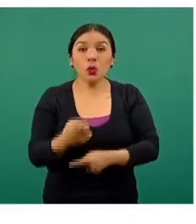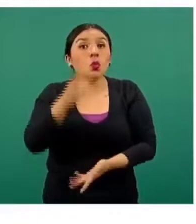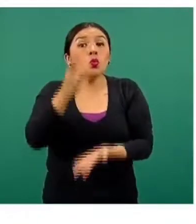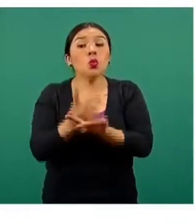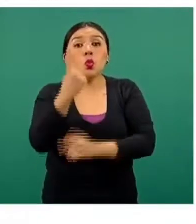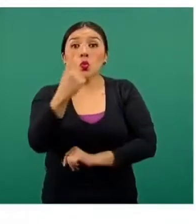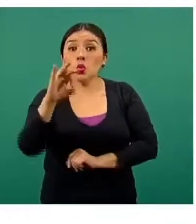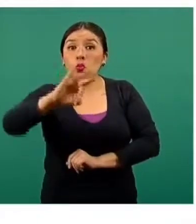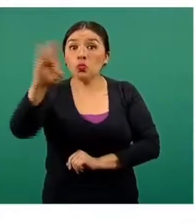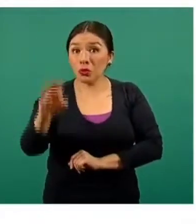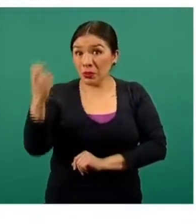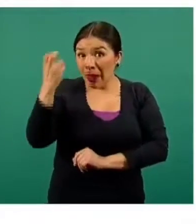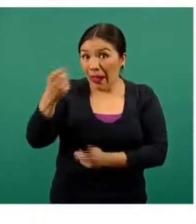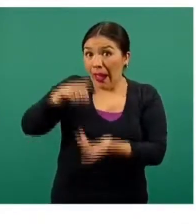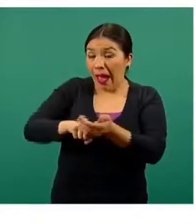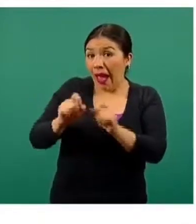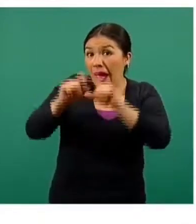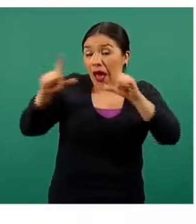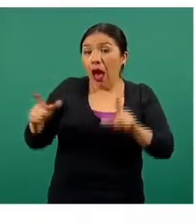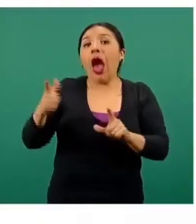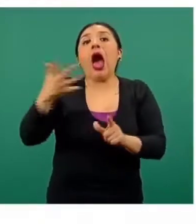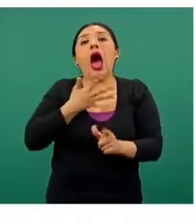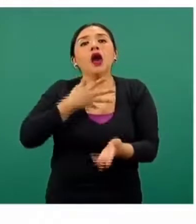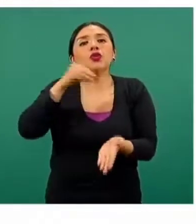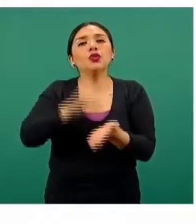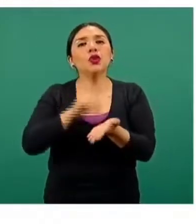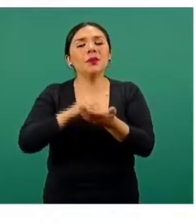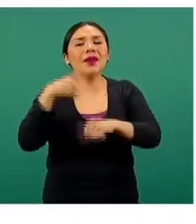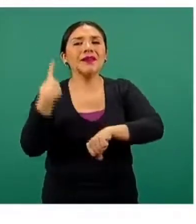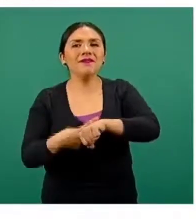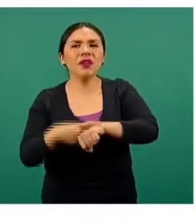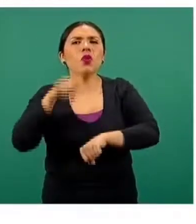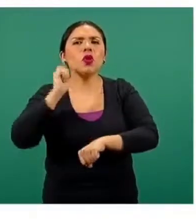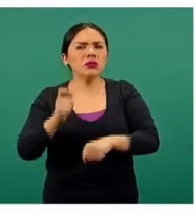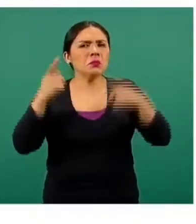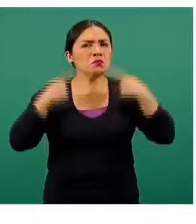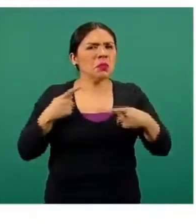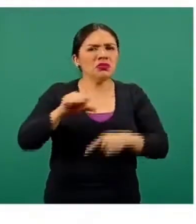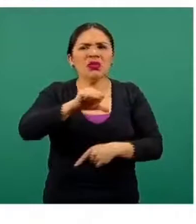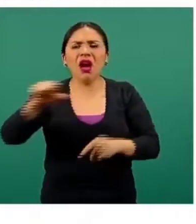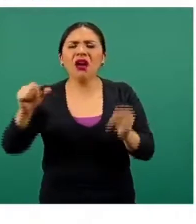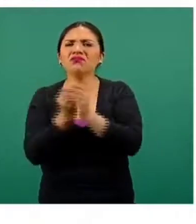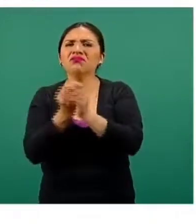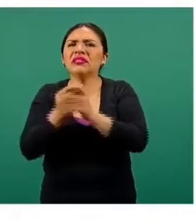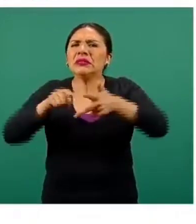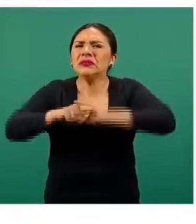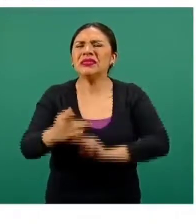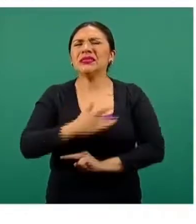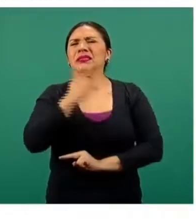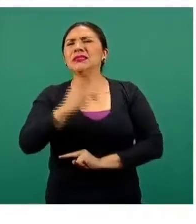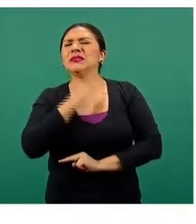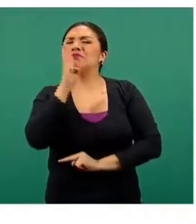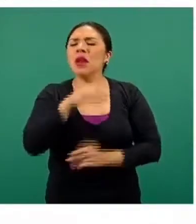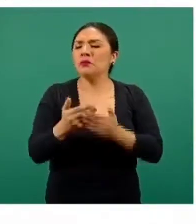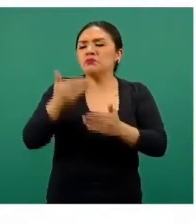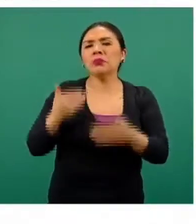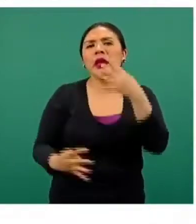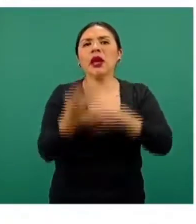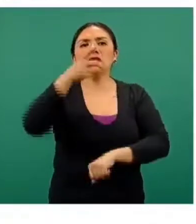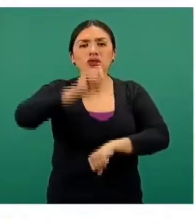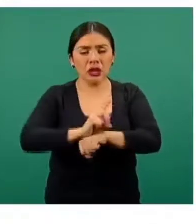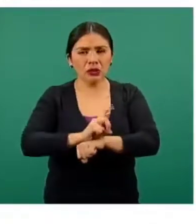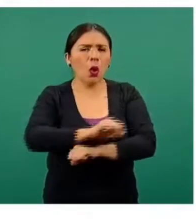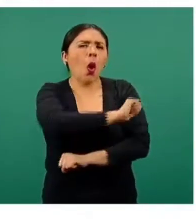1% de este gran total son casos activos, es decir, personas que iniciaron en los últimos 14 días. Las